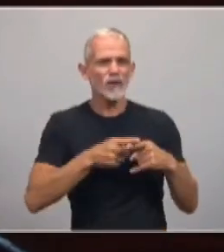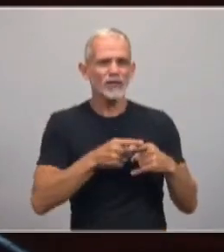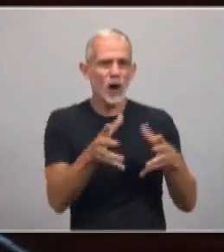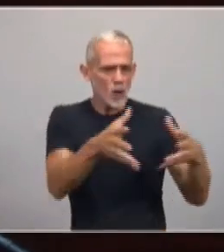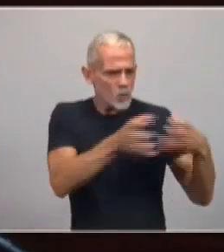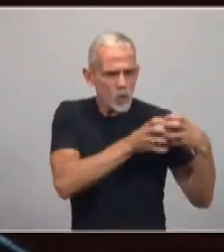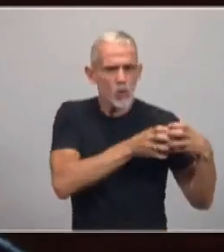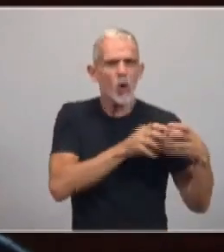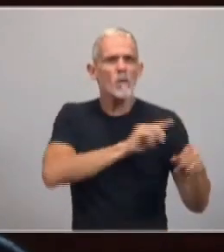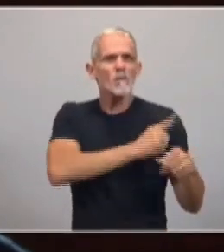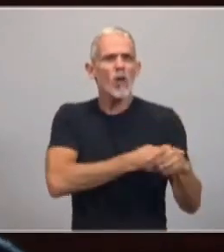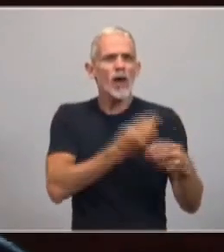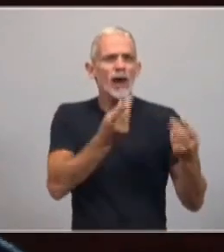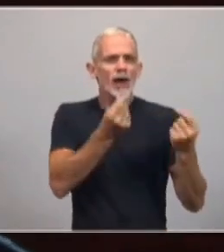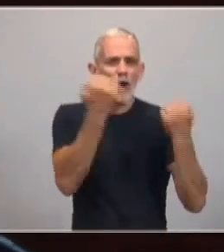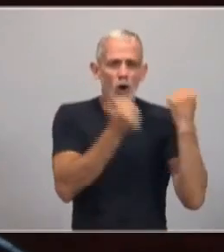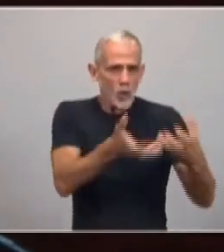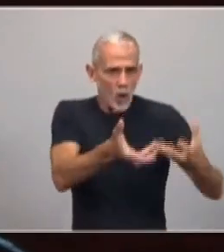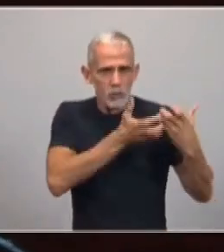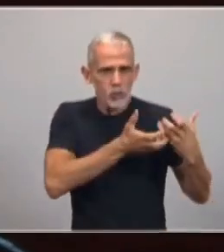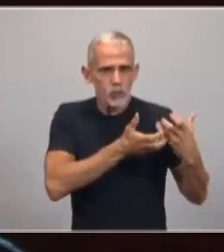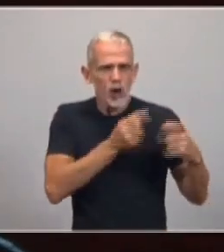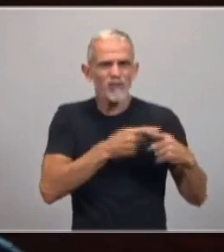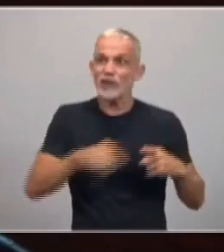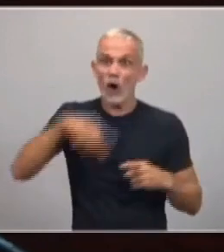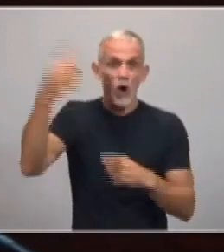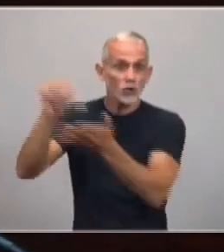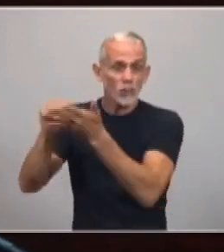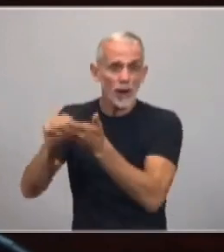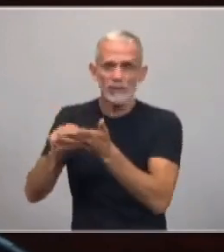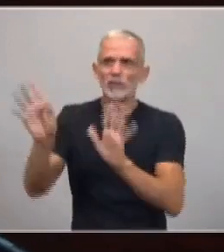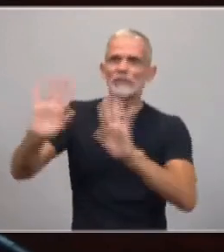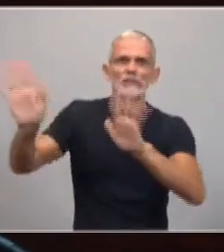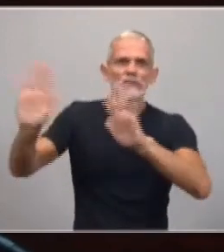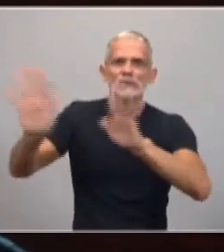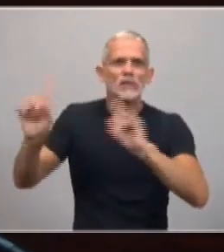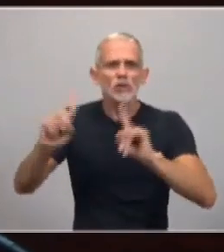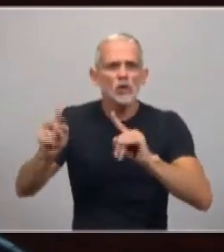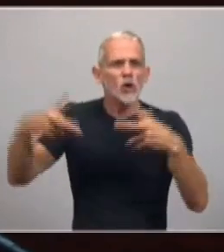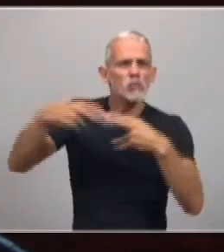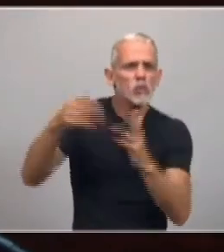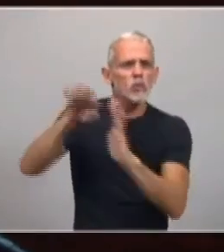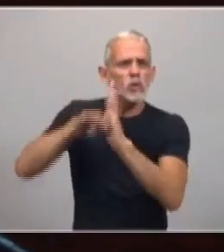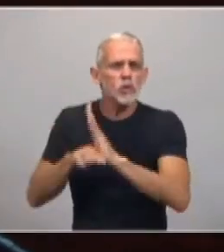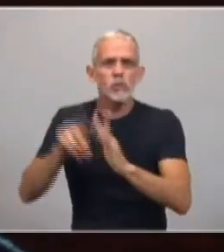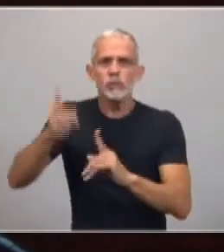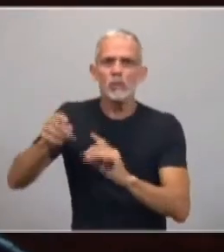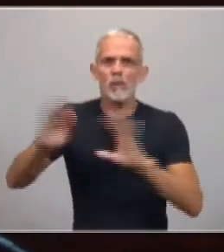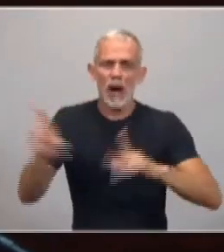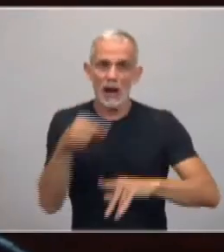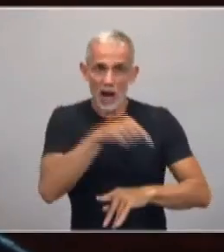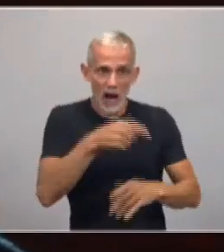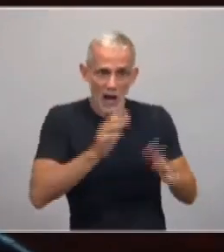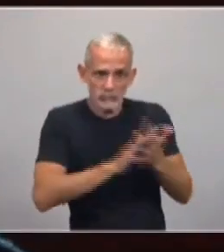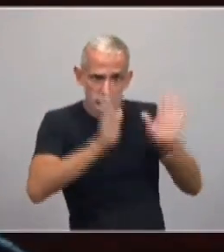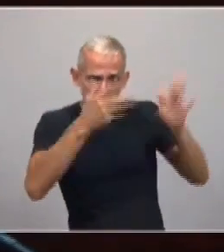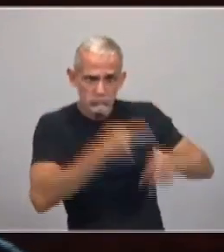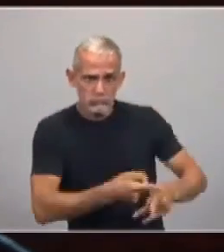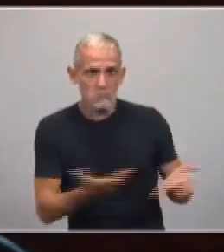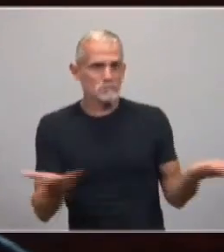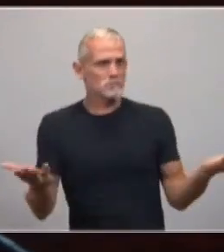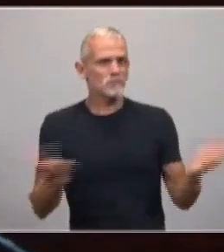a la concentración económica que todos los demás países combaten, limitan y regulan. Los resultados están a la